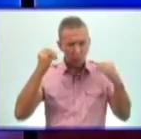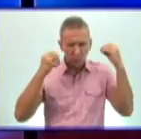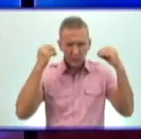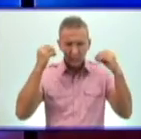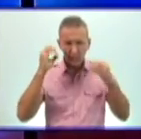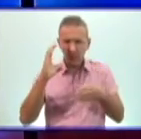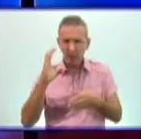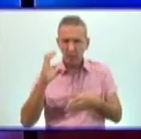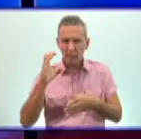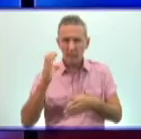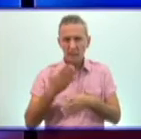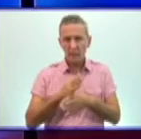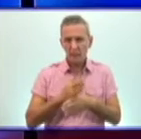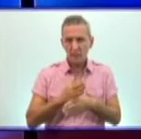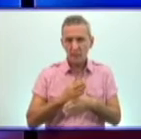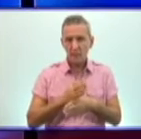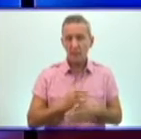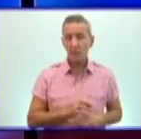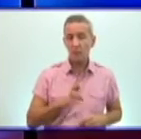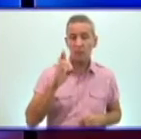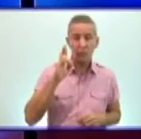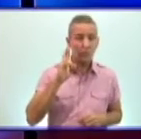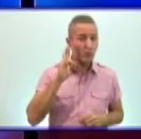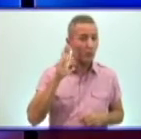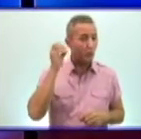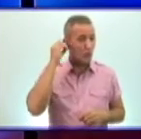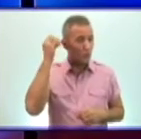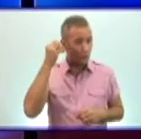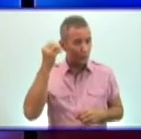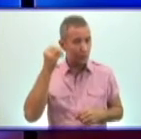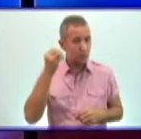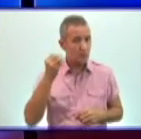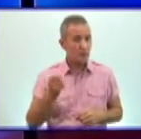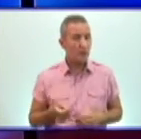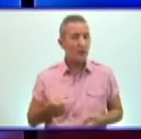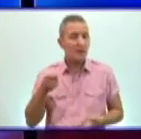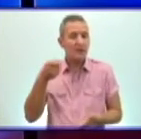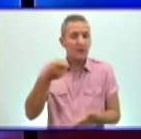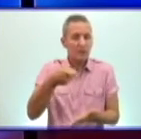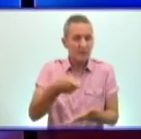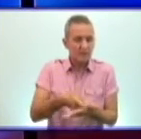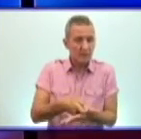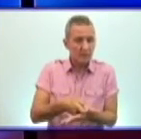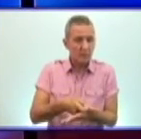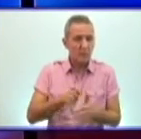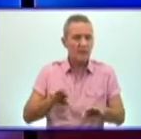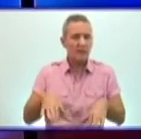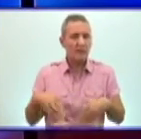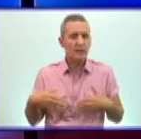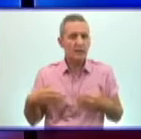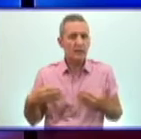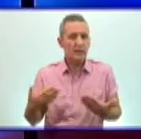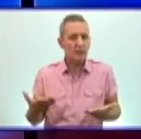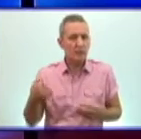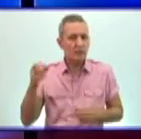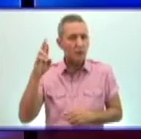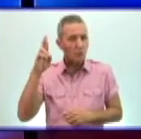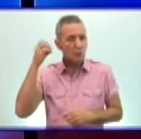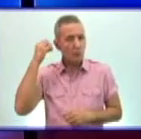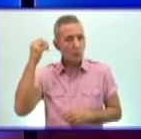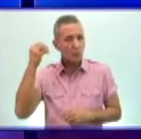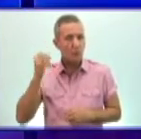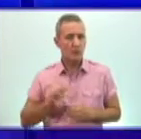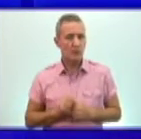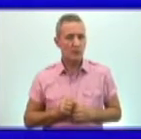es lo razonado y sencillamente lo que se aplica como razón y que no resulta razonable. De igual